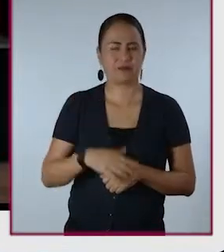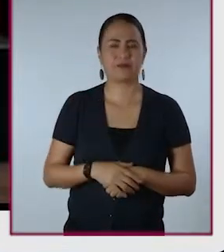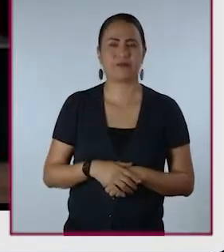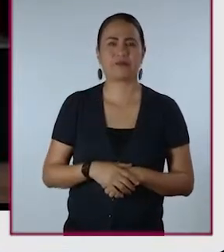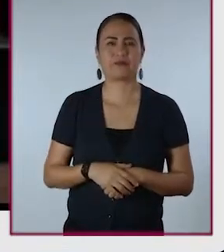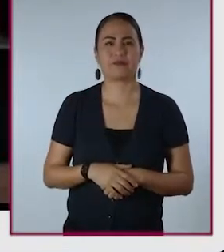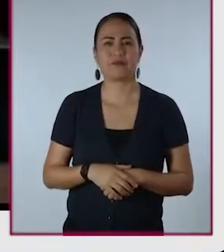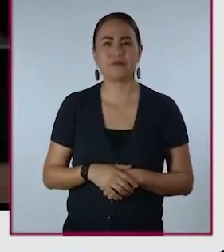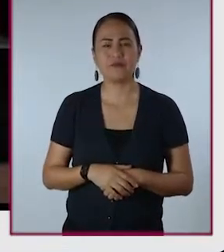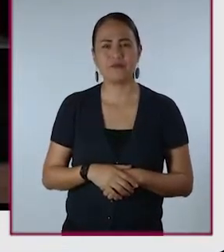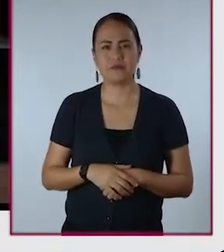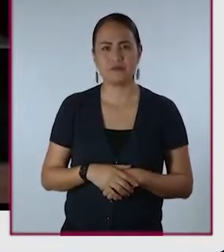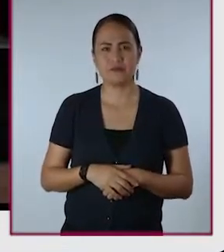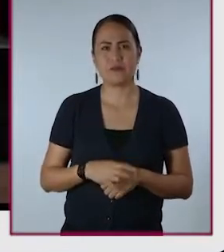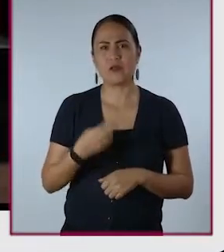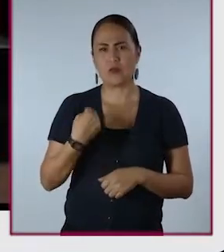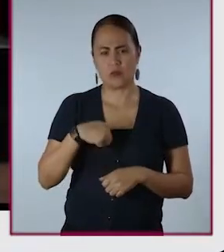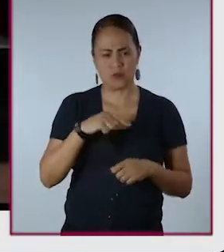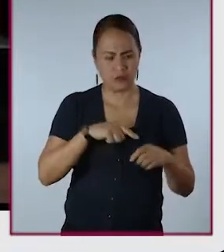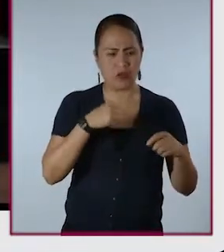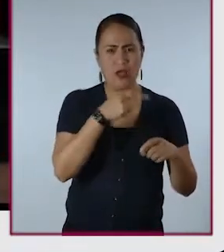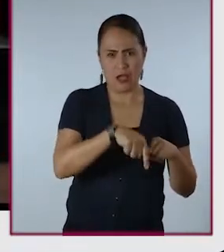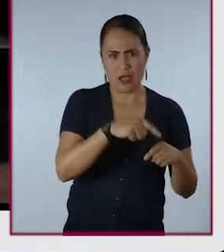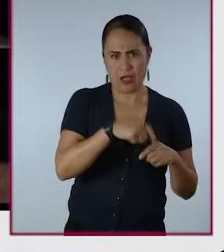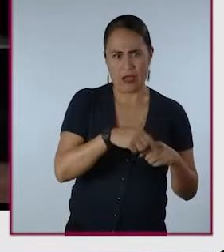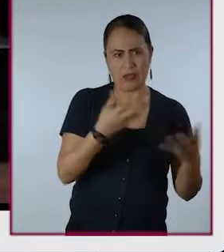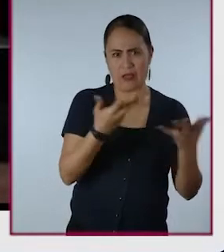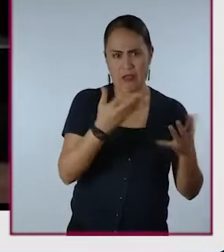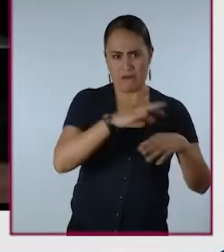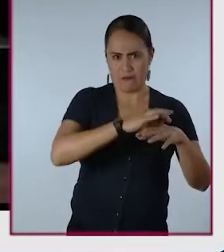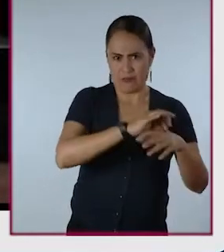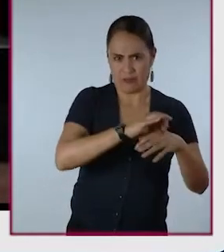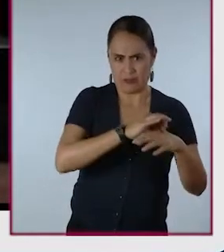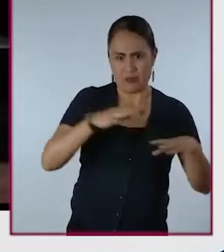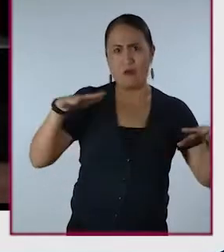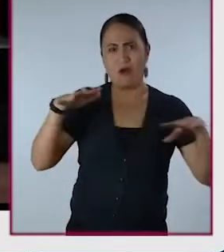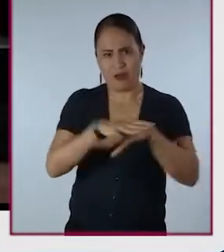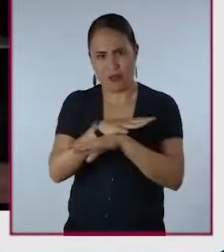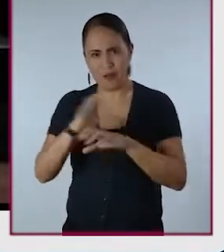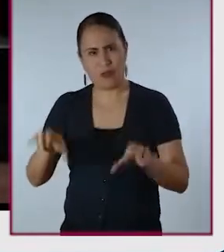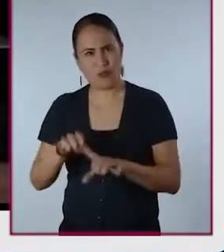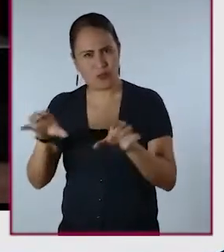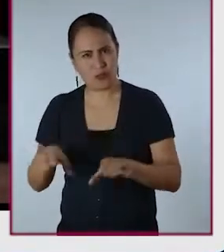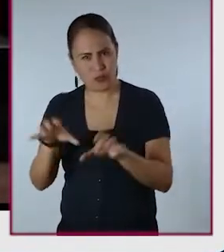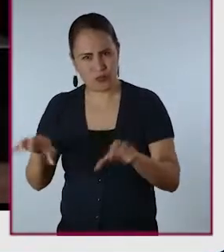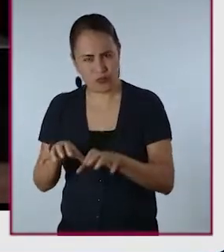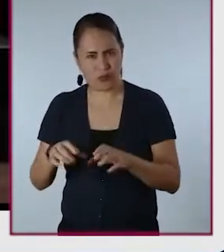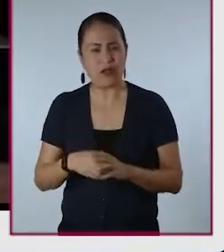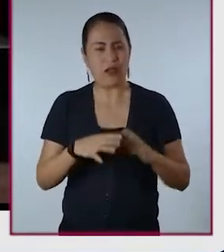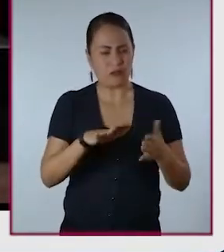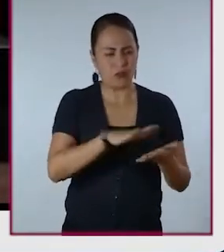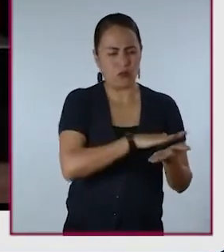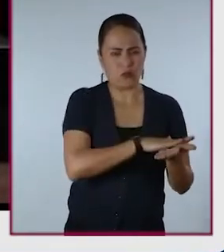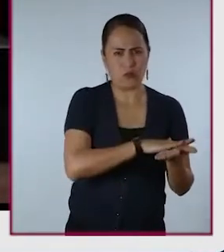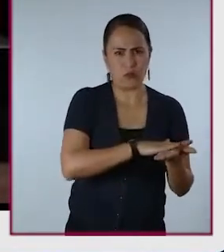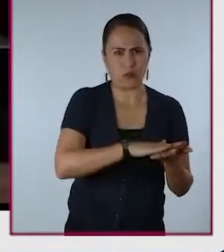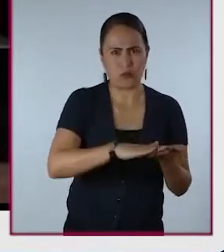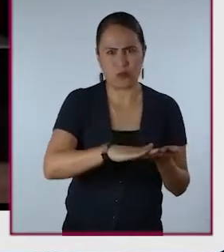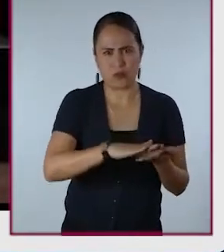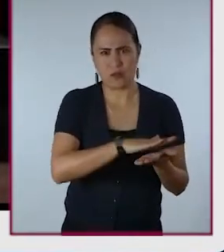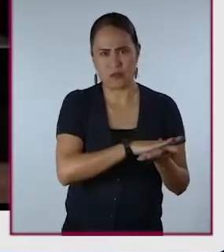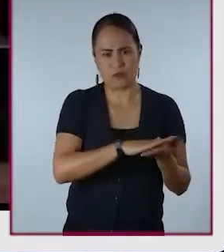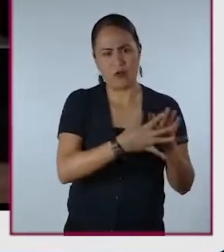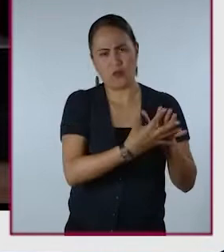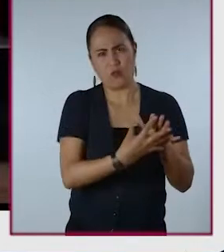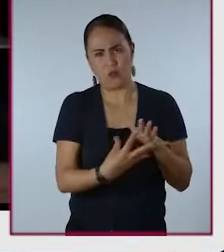transferencia de lo analógico a lo digital, que es cuando usamos un escáner para digitalizar un negativo,